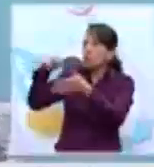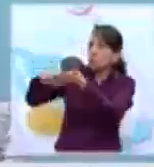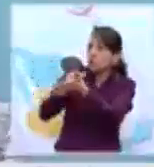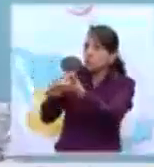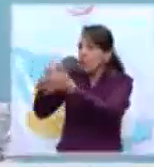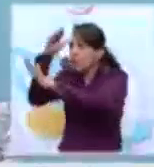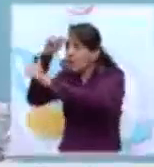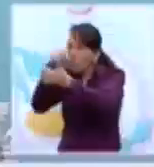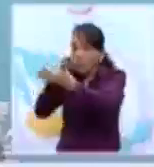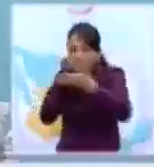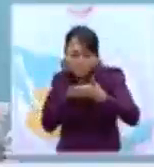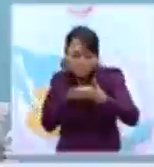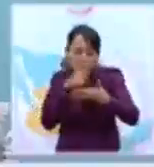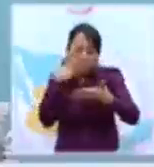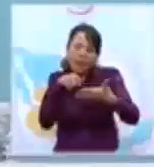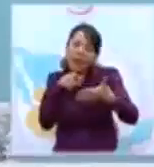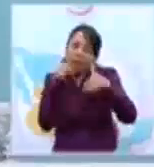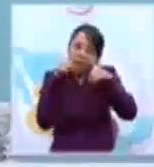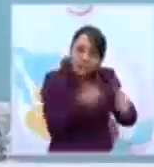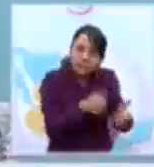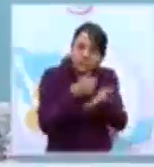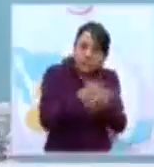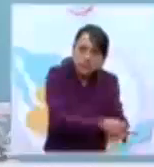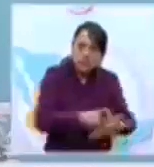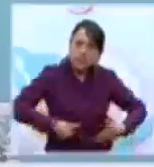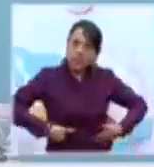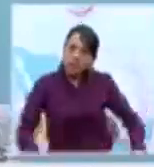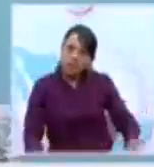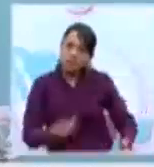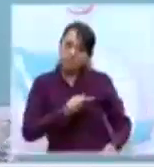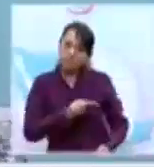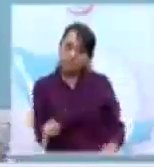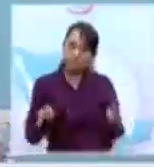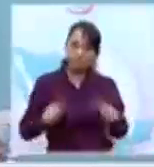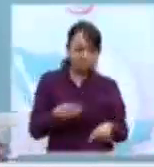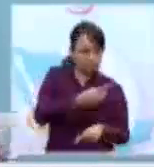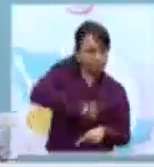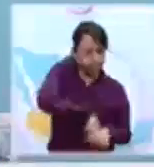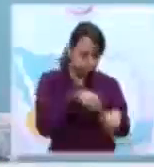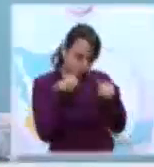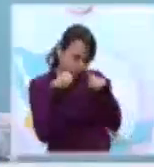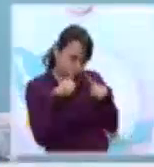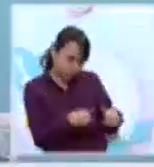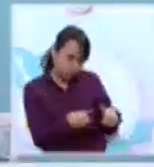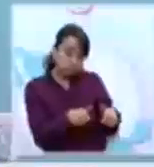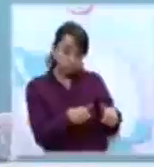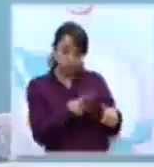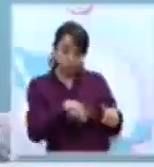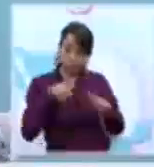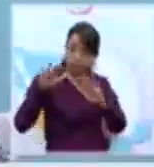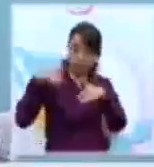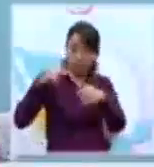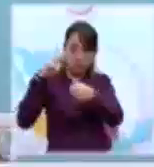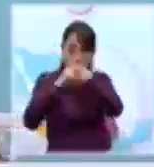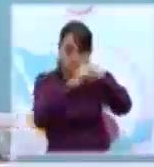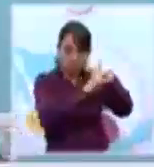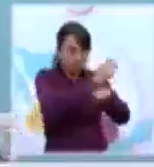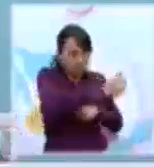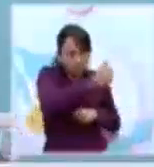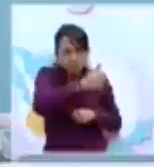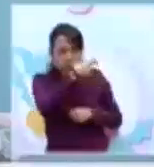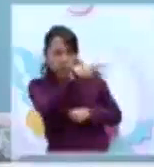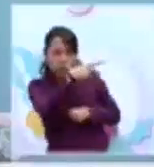pobreza, cada país, pues, a partir de su propia normatividad, de su cultura, etcétera, va